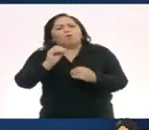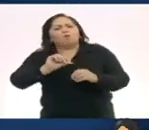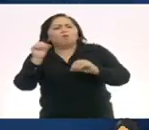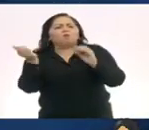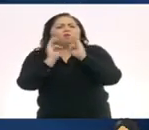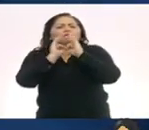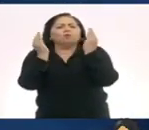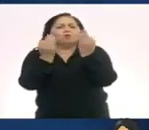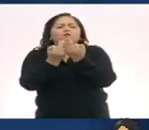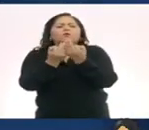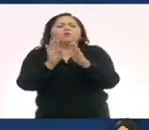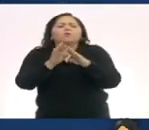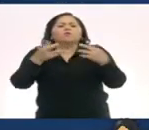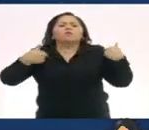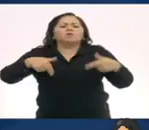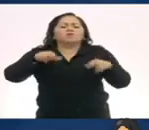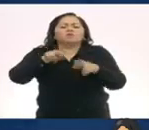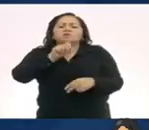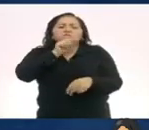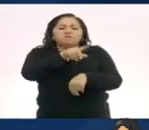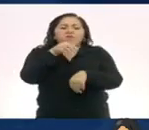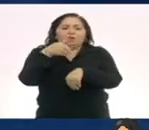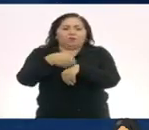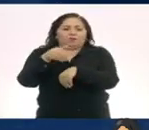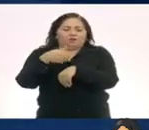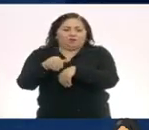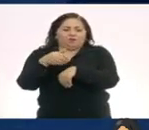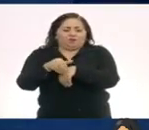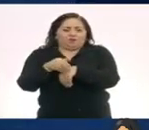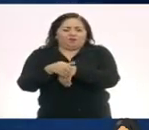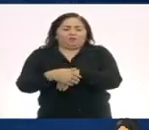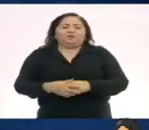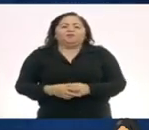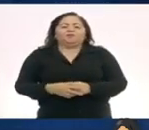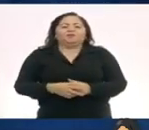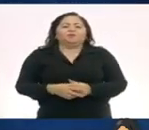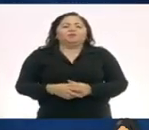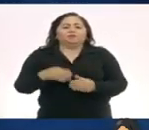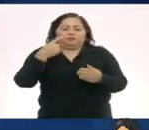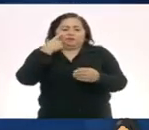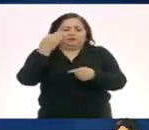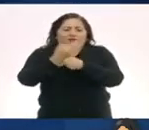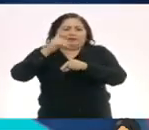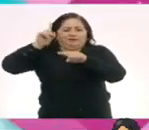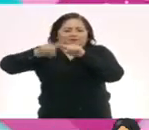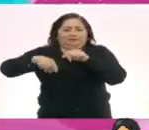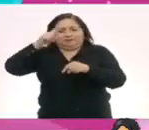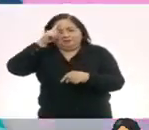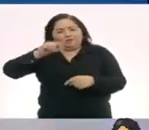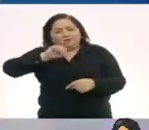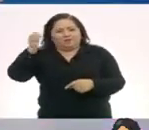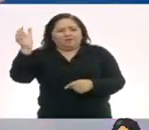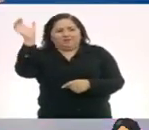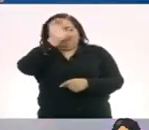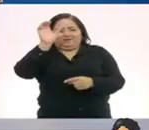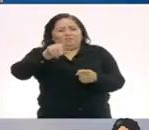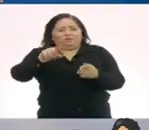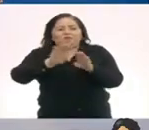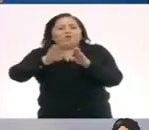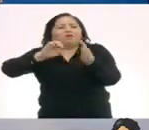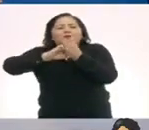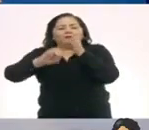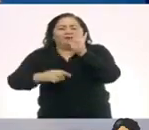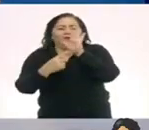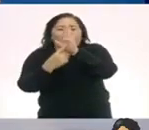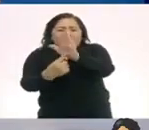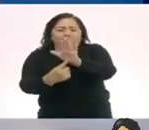forma, representan al mismo número. Decimal. Así es. Voy a borrar esto para que podamos hacer un ejemplo